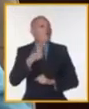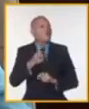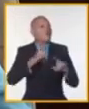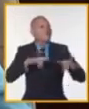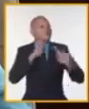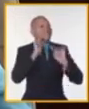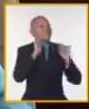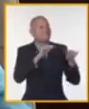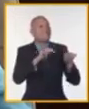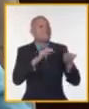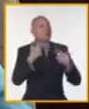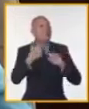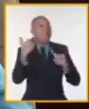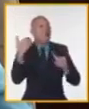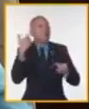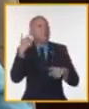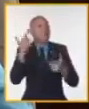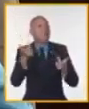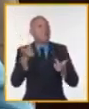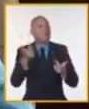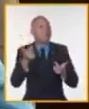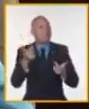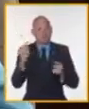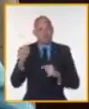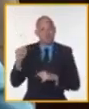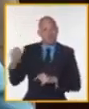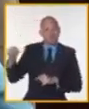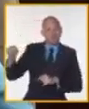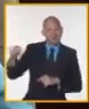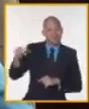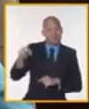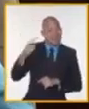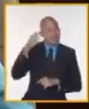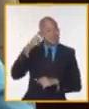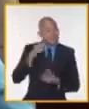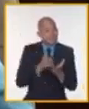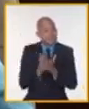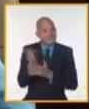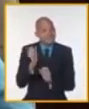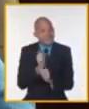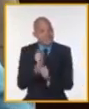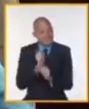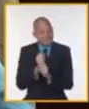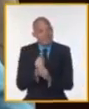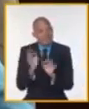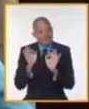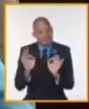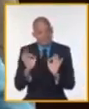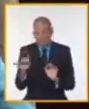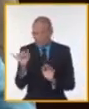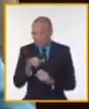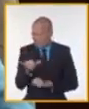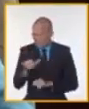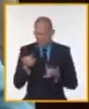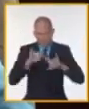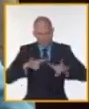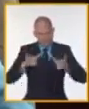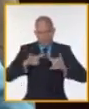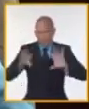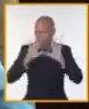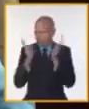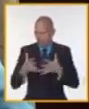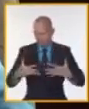tenemos que atender este problema, yo creo que tenemos que continuar trabajando con ella. Y por supuesto la universidad juega un